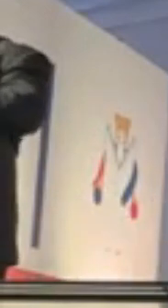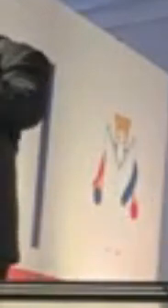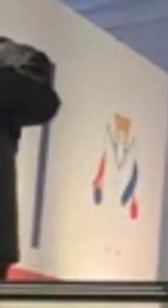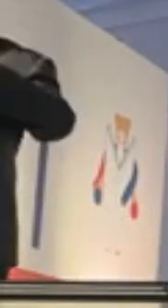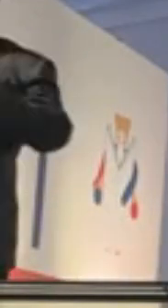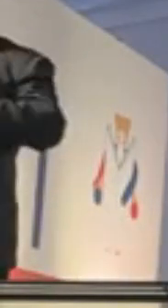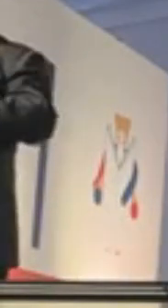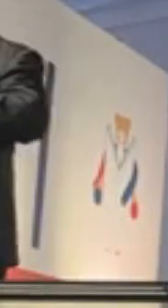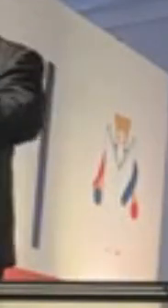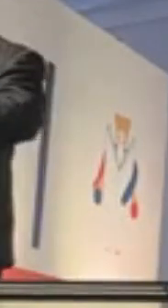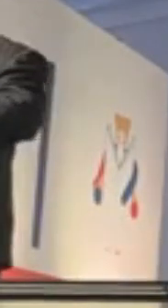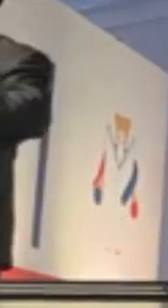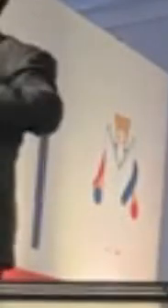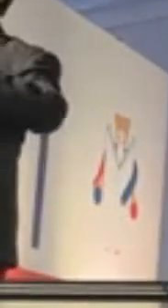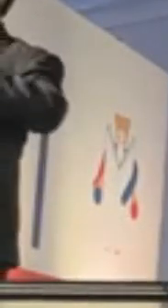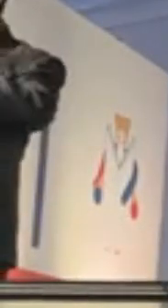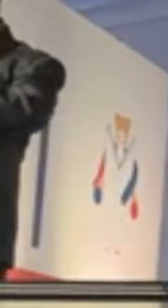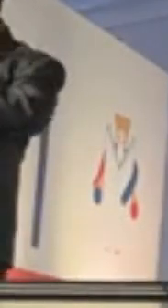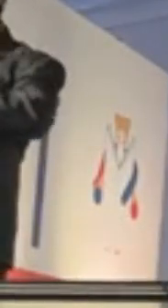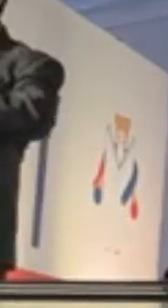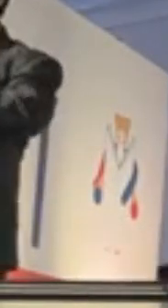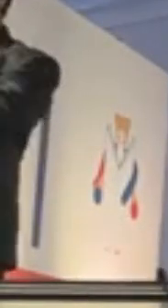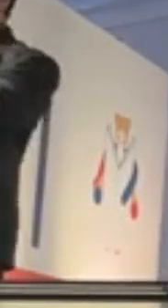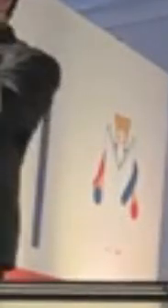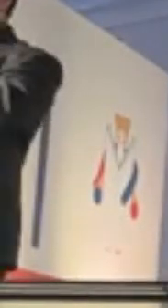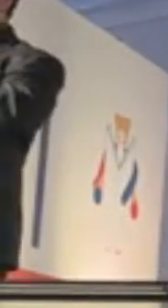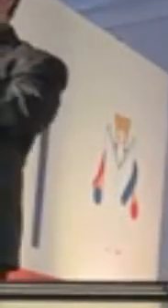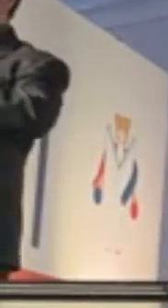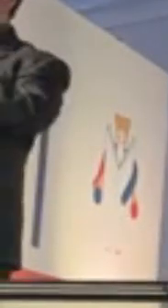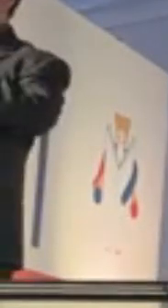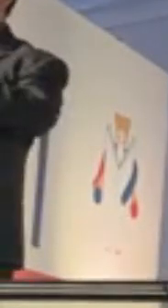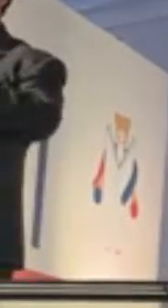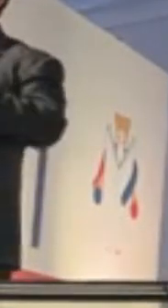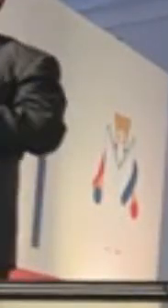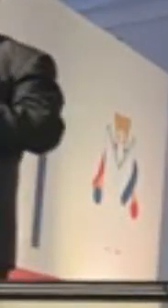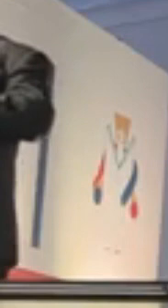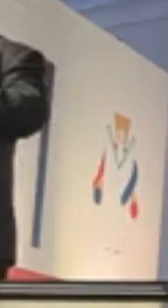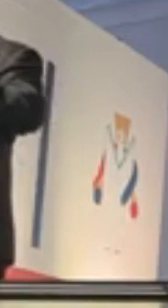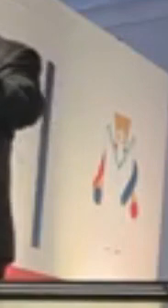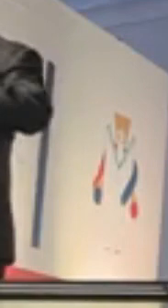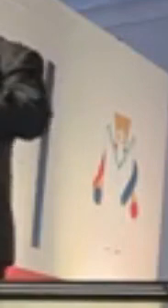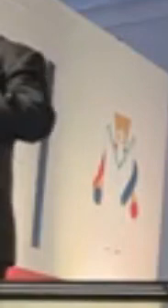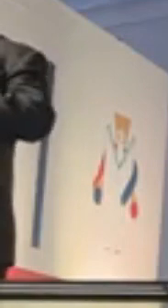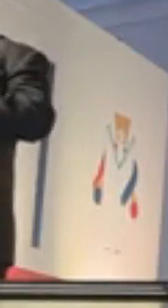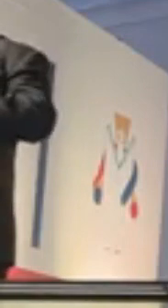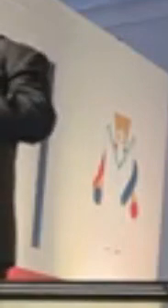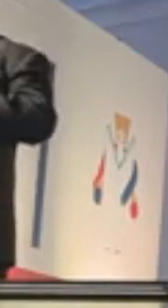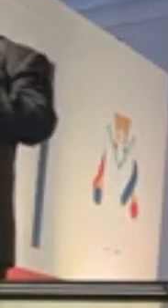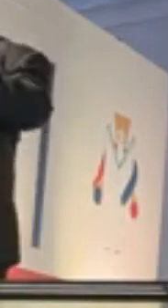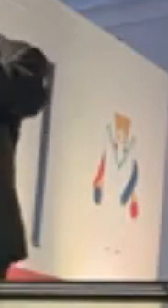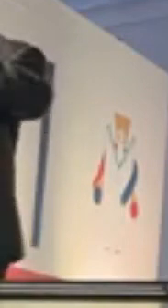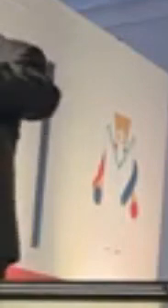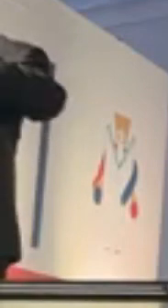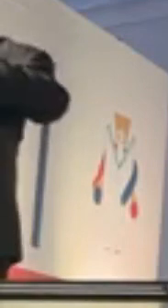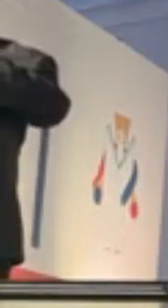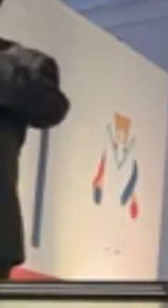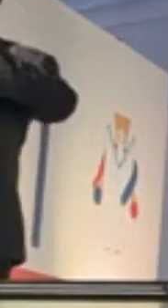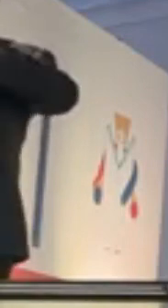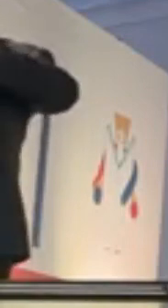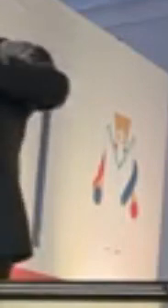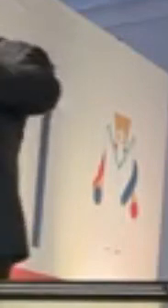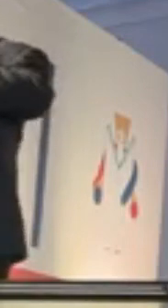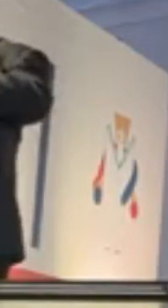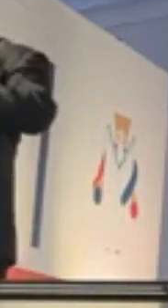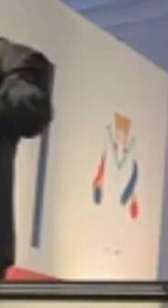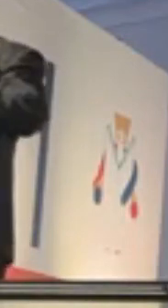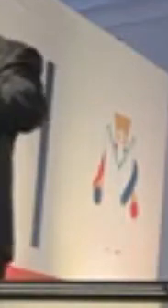de las que vengo, ¿no?, con la lucha de mis abuelos republicanos, con toda la gente que en el Estado